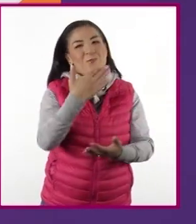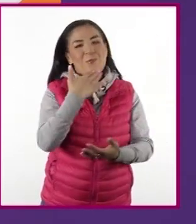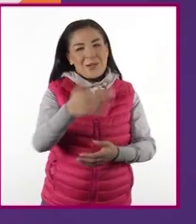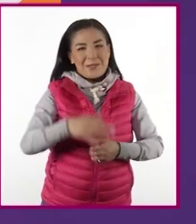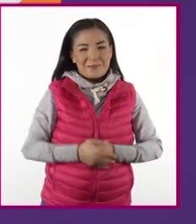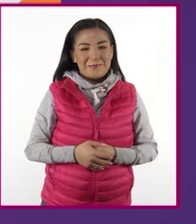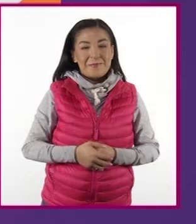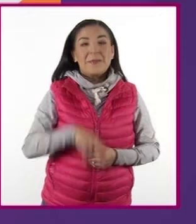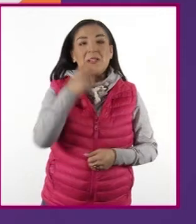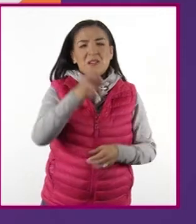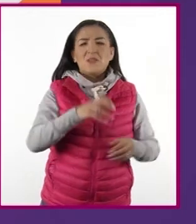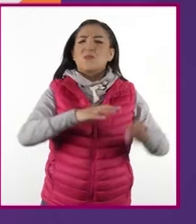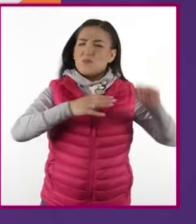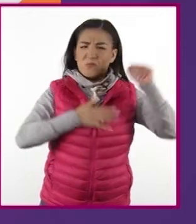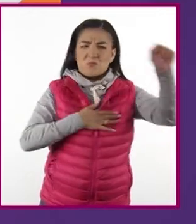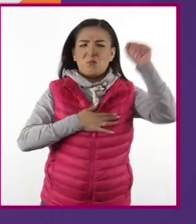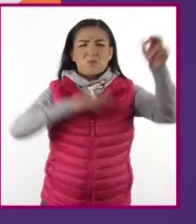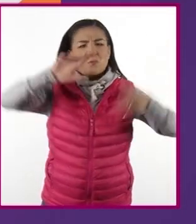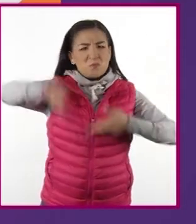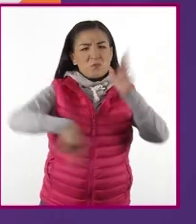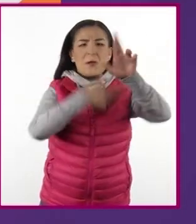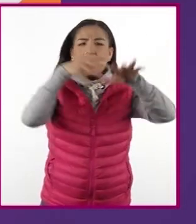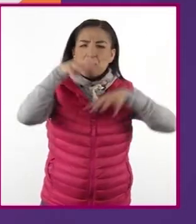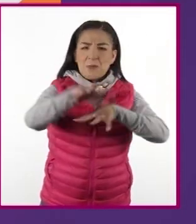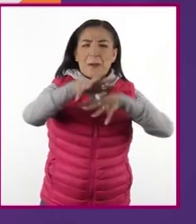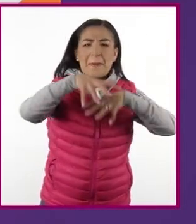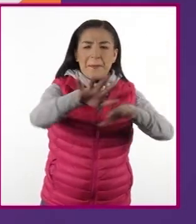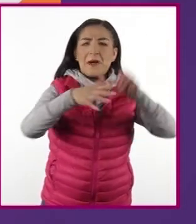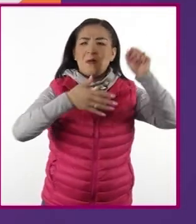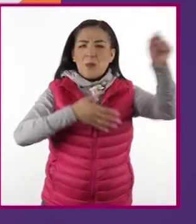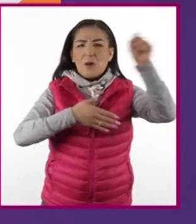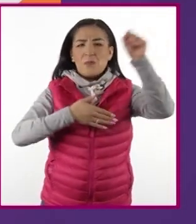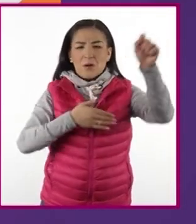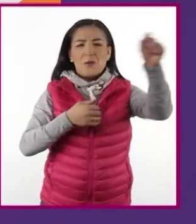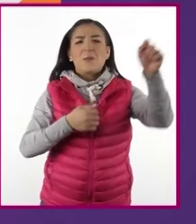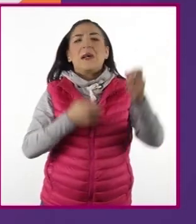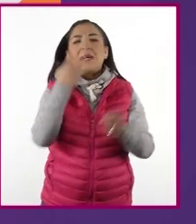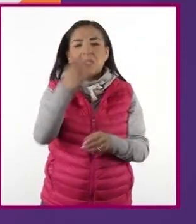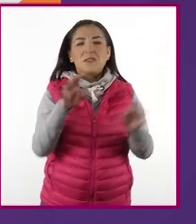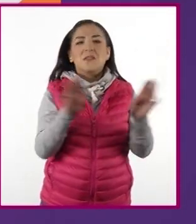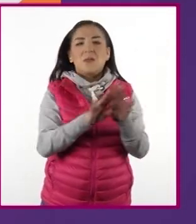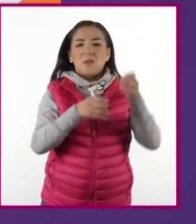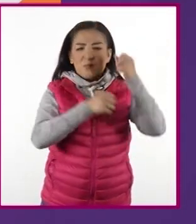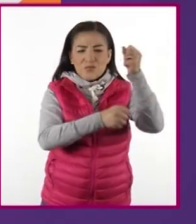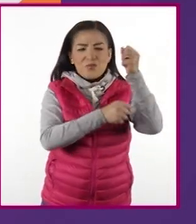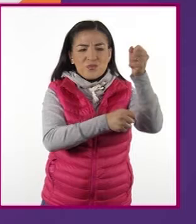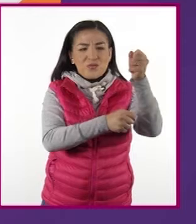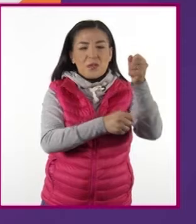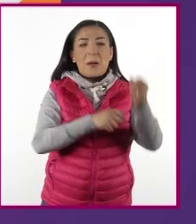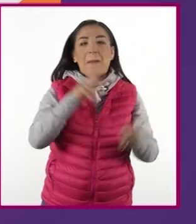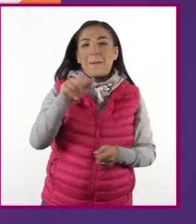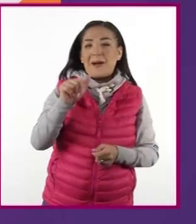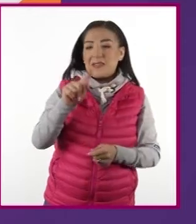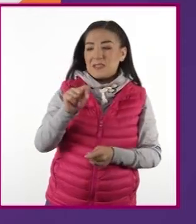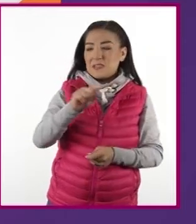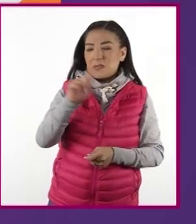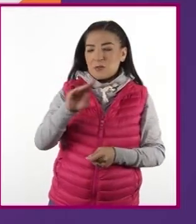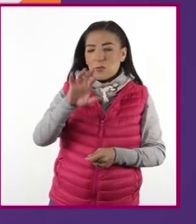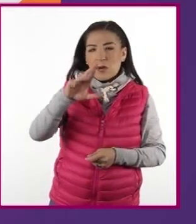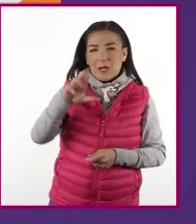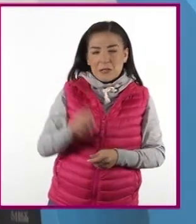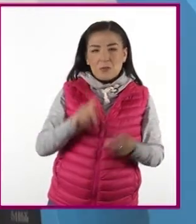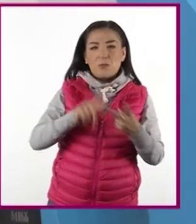protesta, hubo rebeliones populares violentamente reprimidas en Pátzcuaro, Uruapan, San Luis Potosí